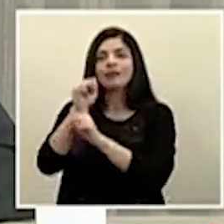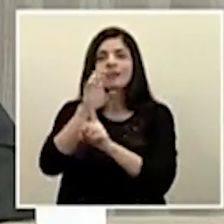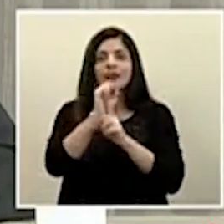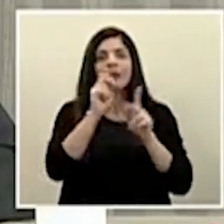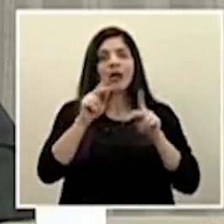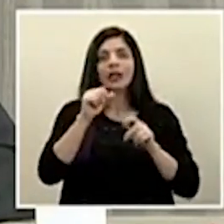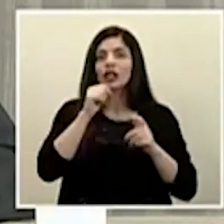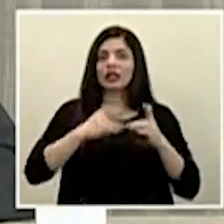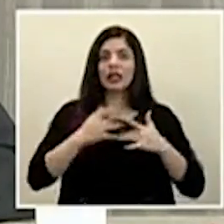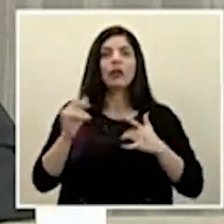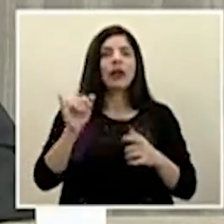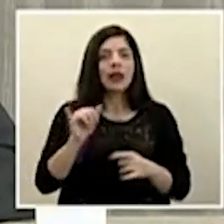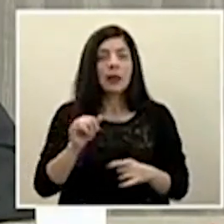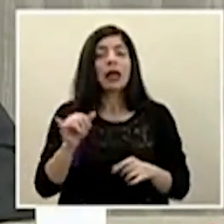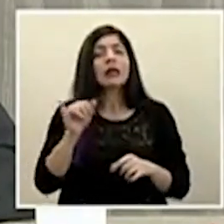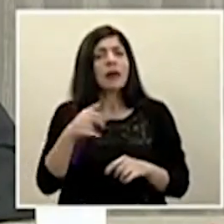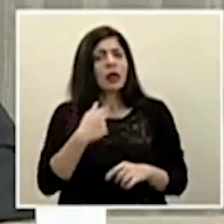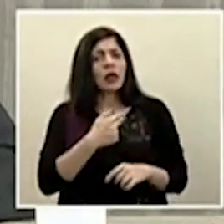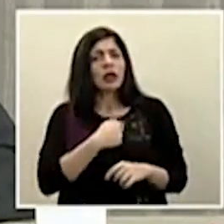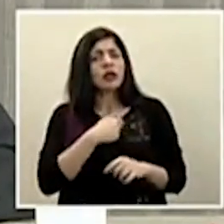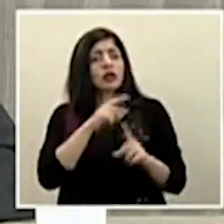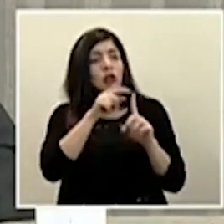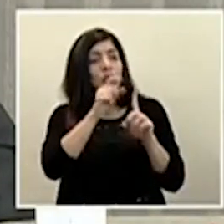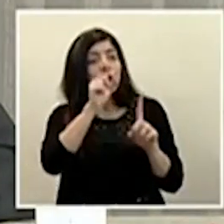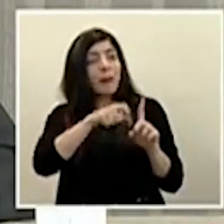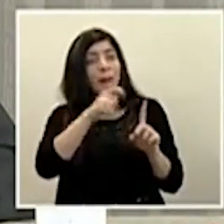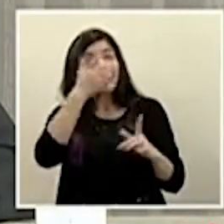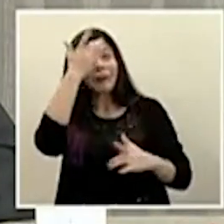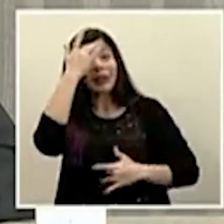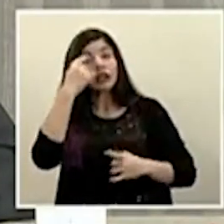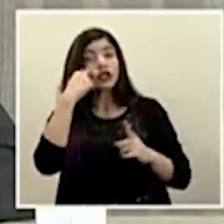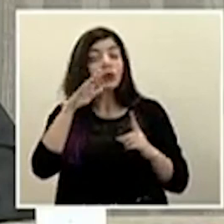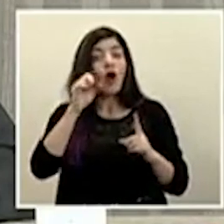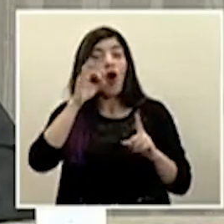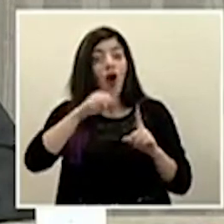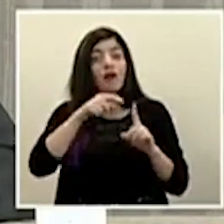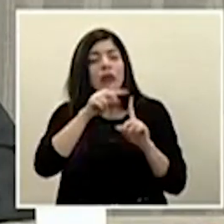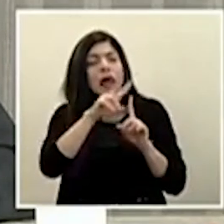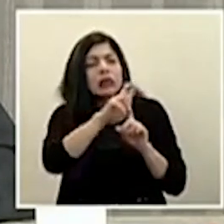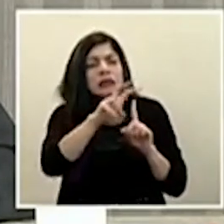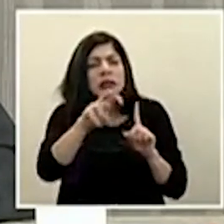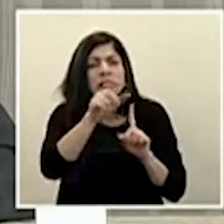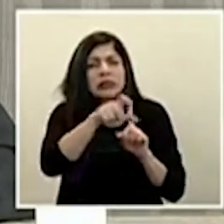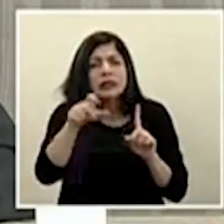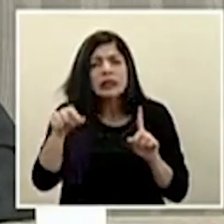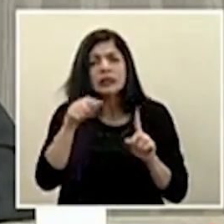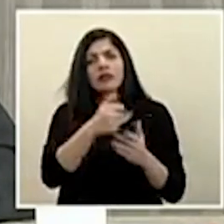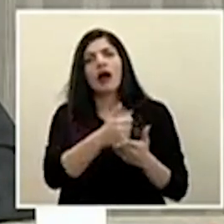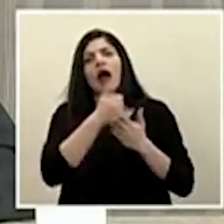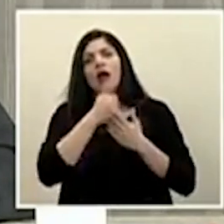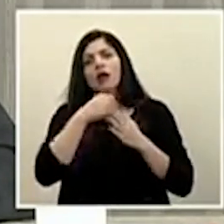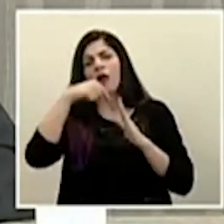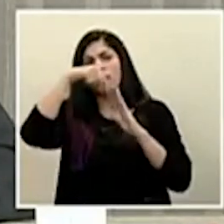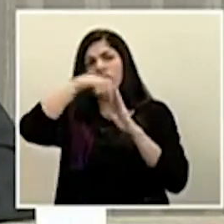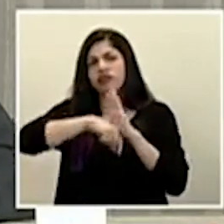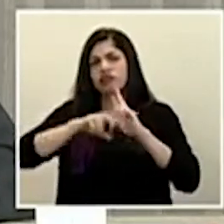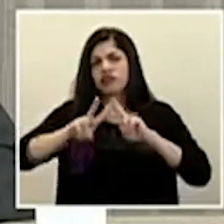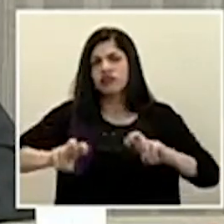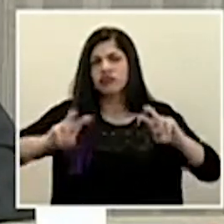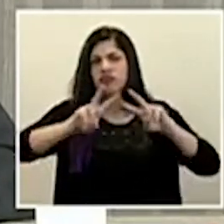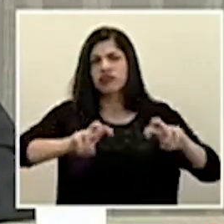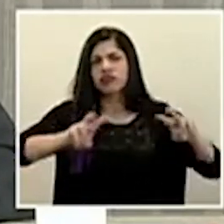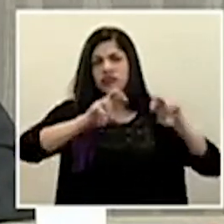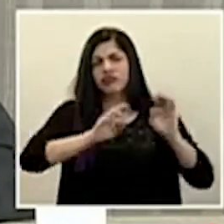búsqueda muy intensa de todos los contactos cercanos de los pacientes sospechosos y confirmados, que ha permitido un rastreo bastante intenso en toda